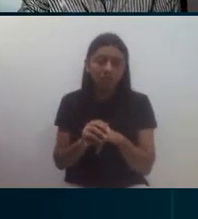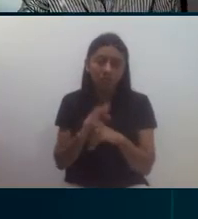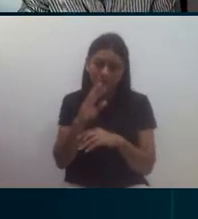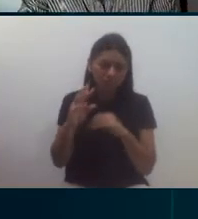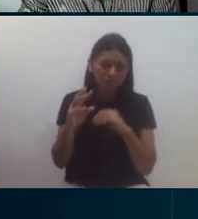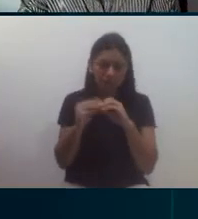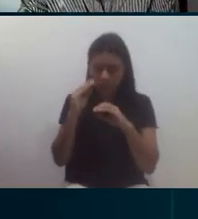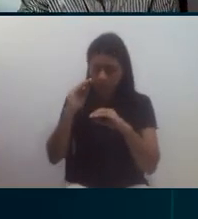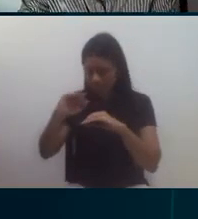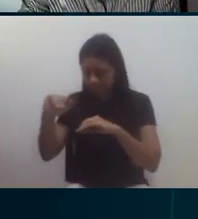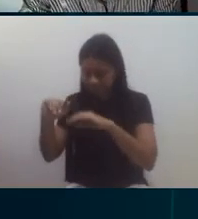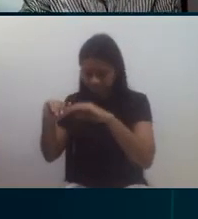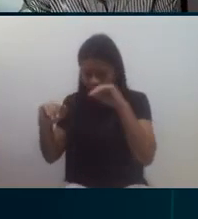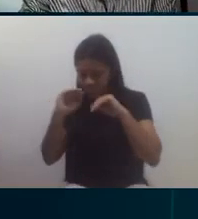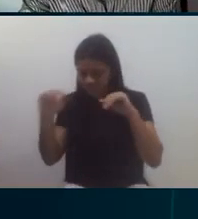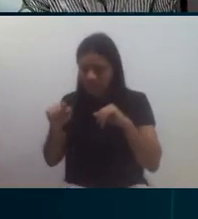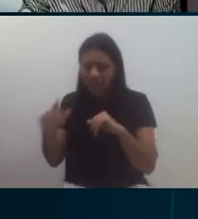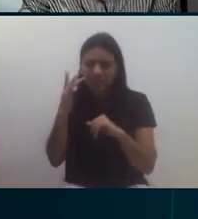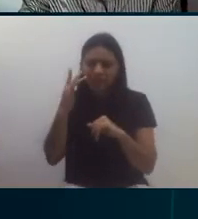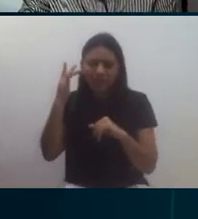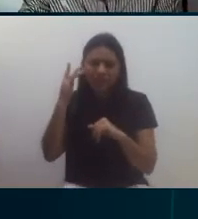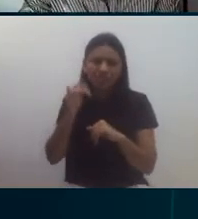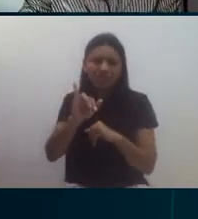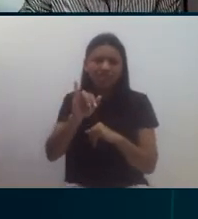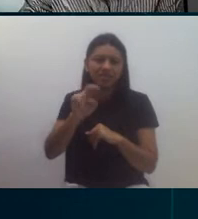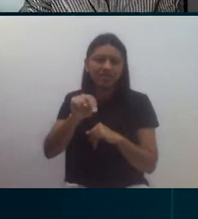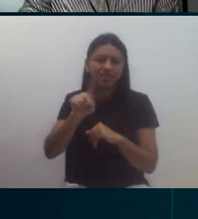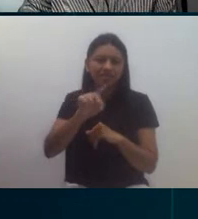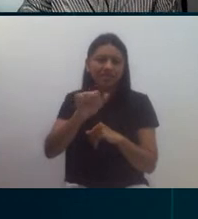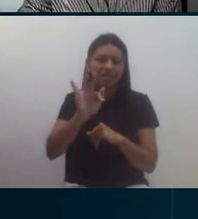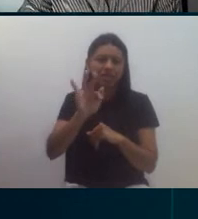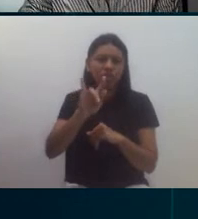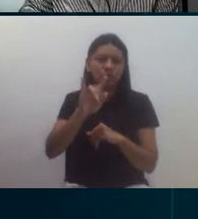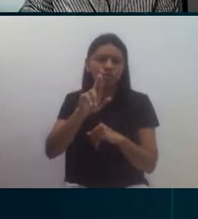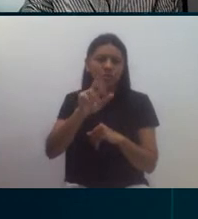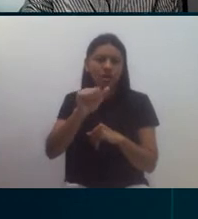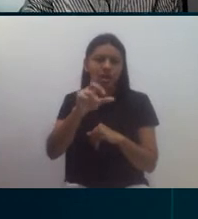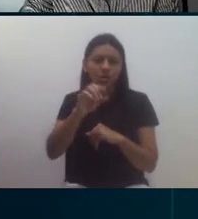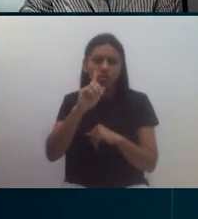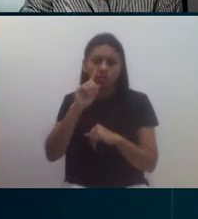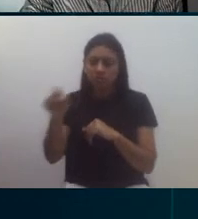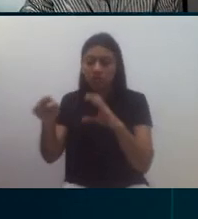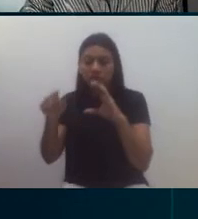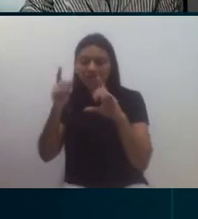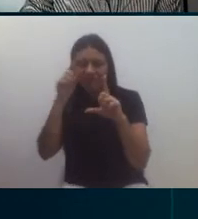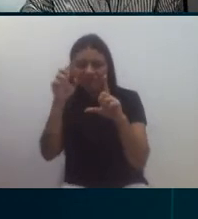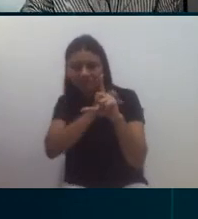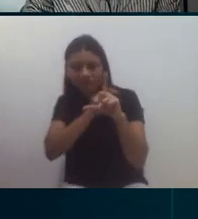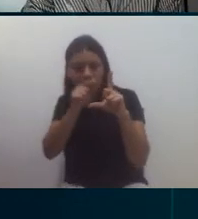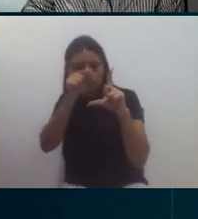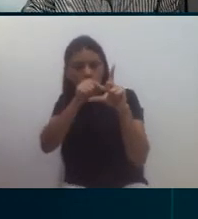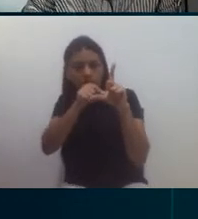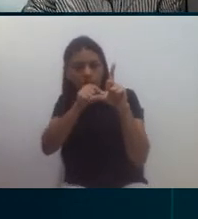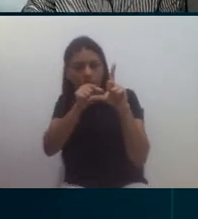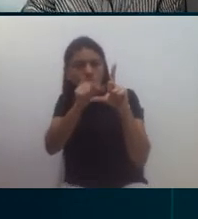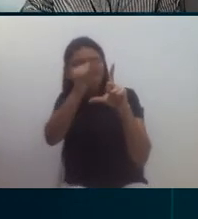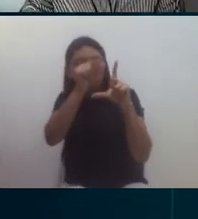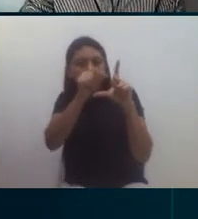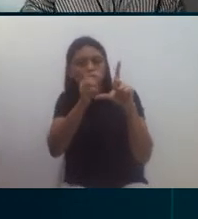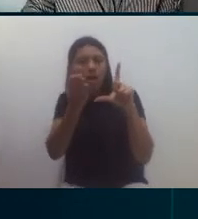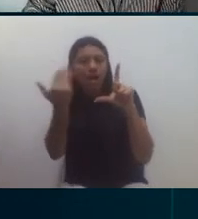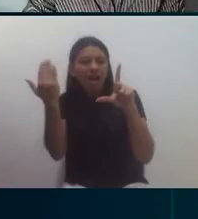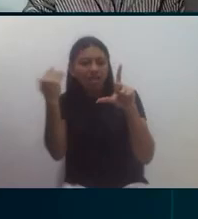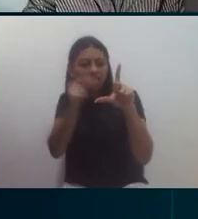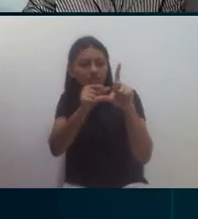ácidos insaturados, por ejemplo, acá tenemos el oleico, nos empieza a disminuir la cantidad de ese ácido en el lodo de agua